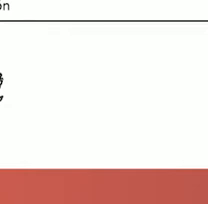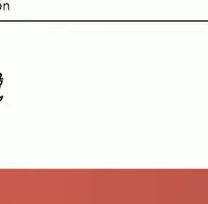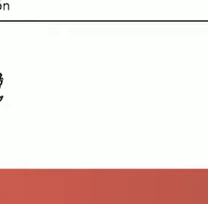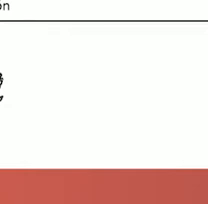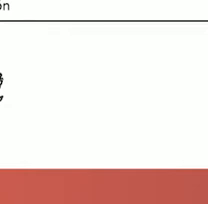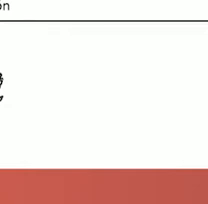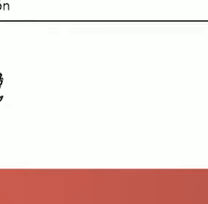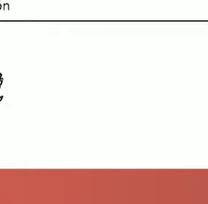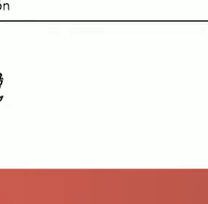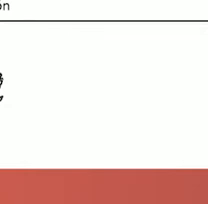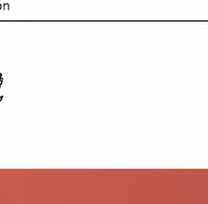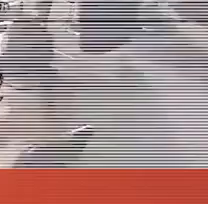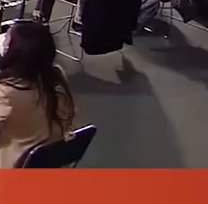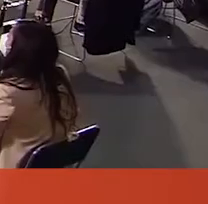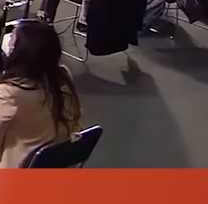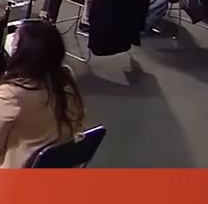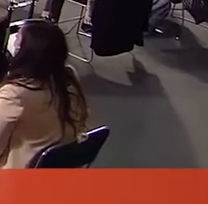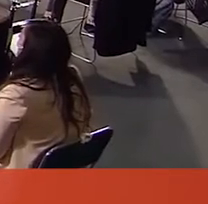Michoacán,